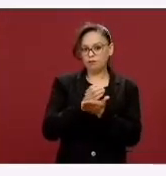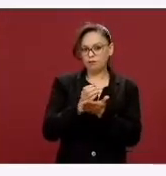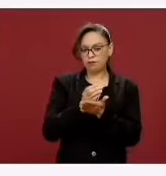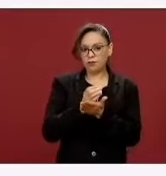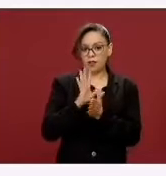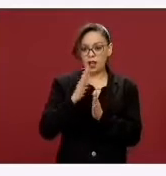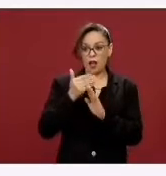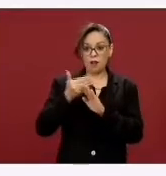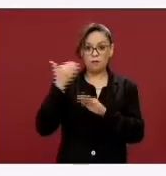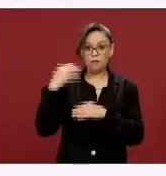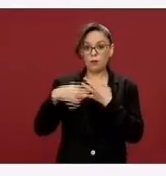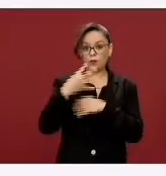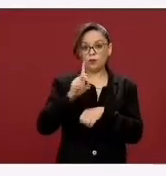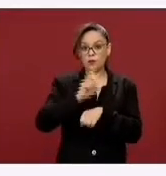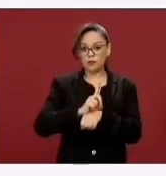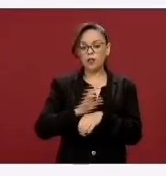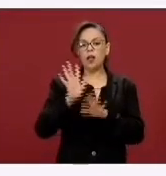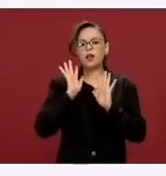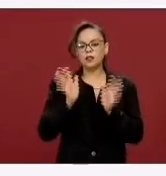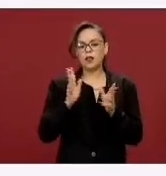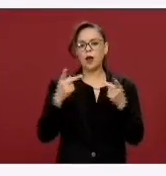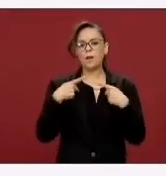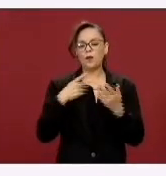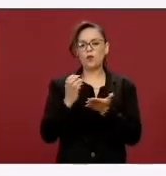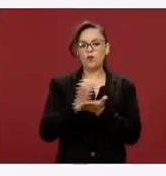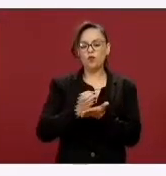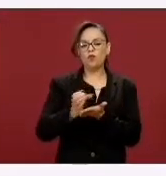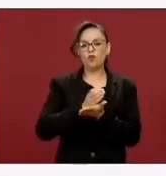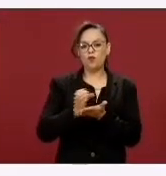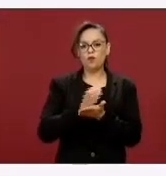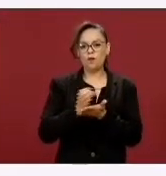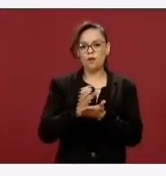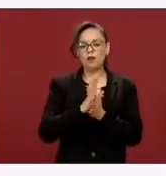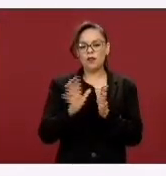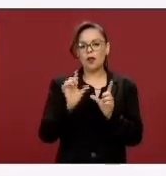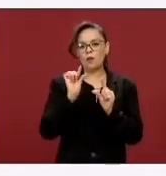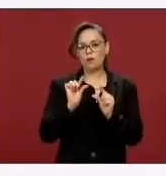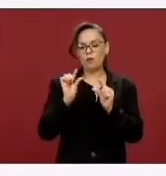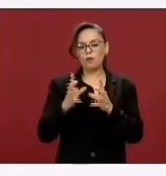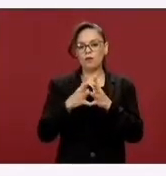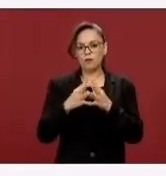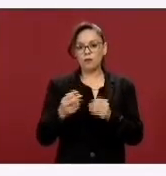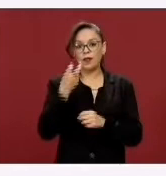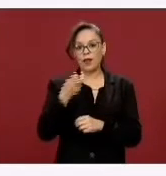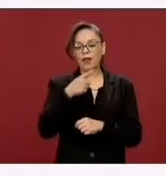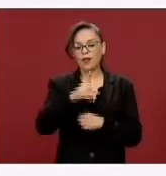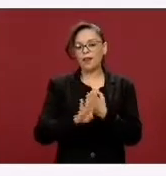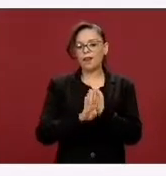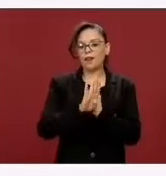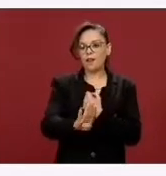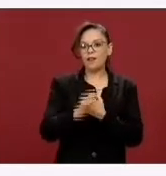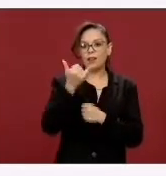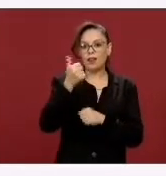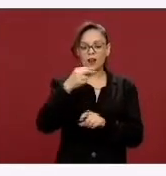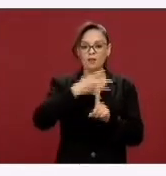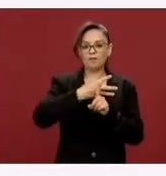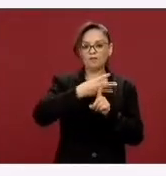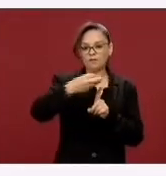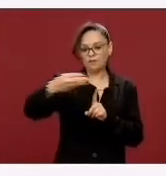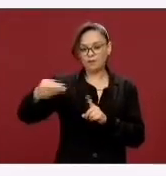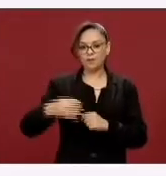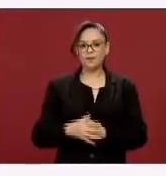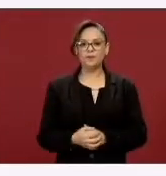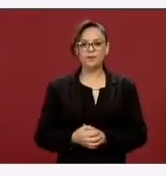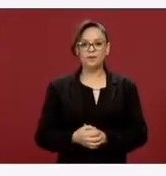días, son personas recuperadas que están contribuyendo a que se detenga la epidemia. Respecto a la letalidad, que es